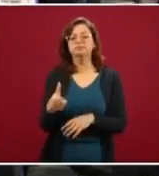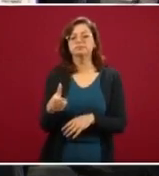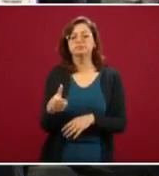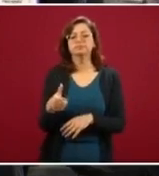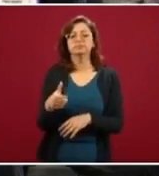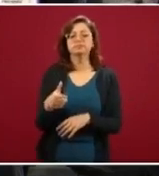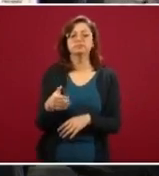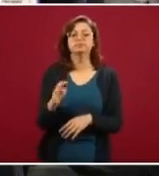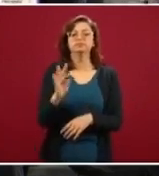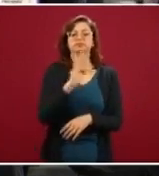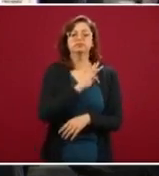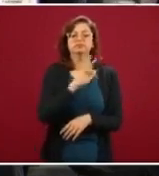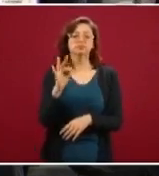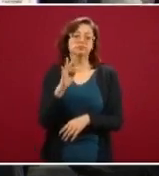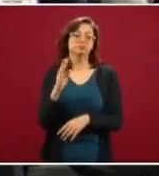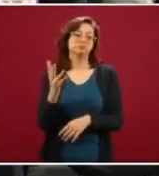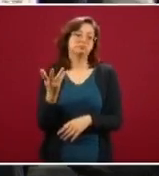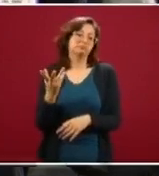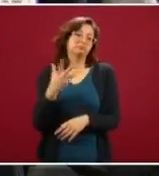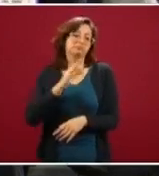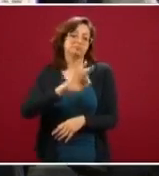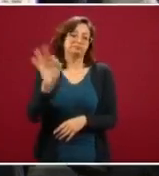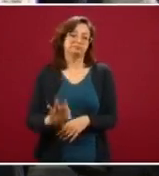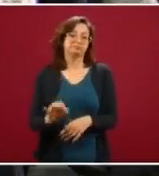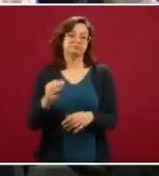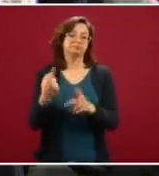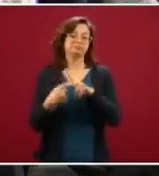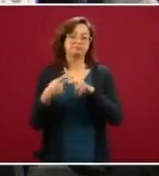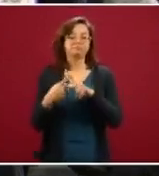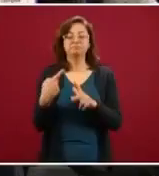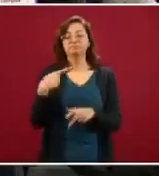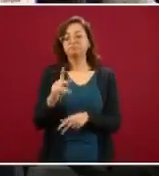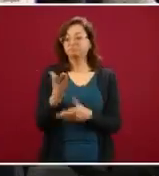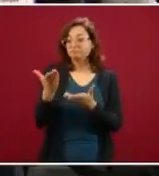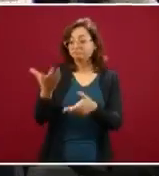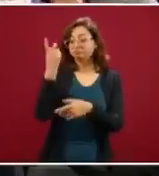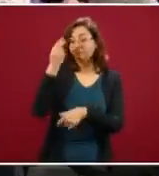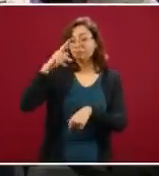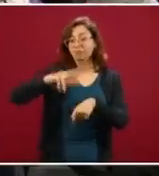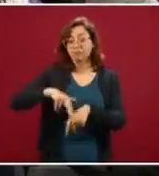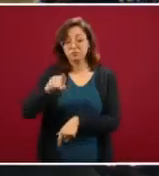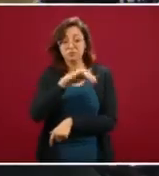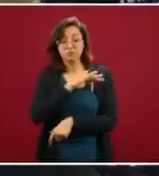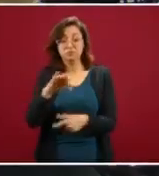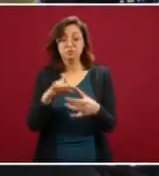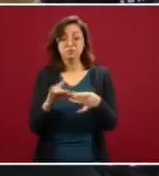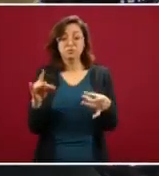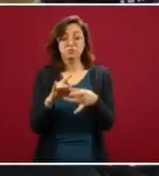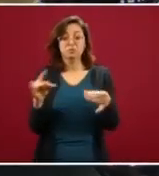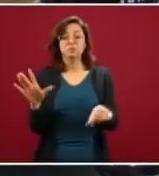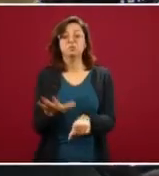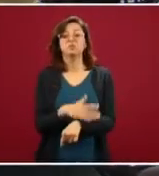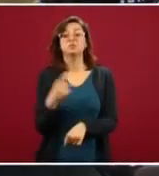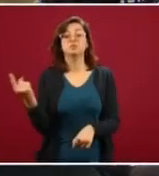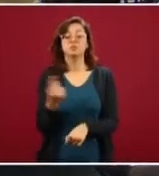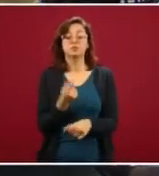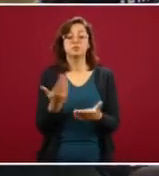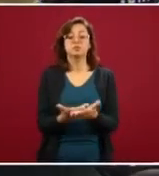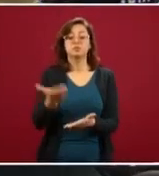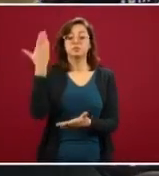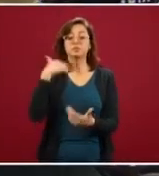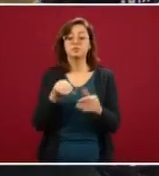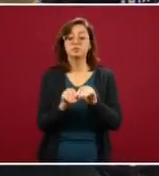dar yo números, pero no sé si más bien el director nos puede dar la numeralia, porque bueno, en ese momento se